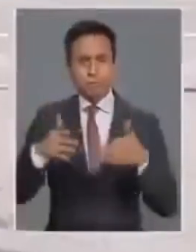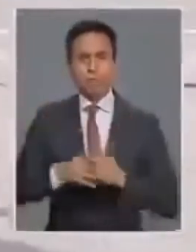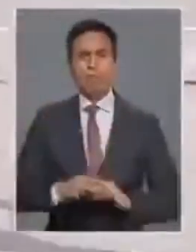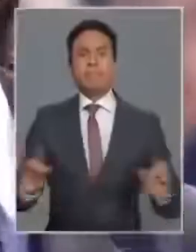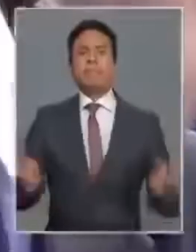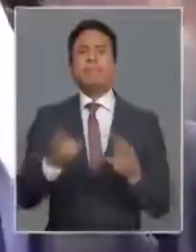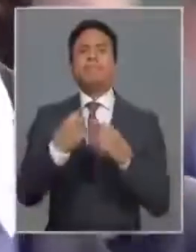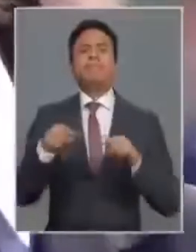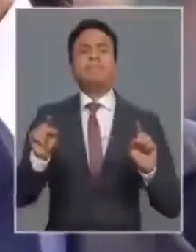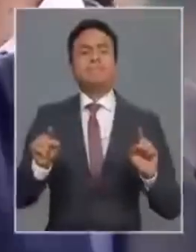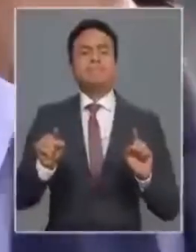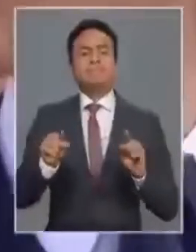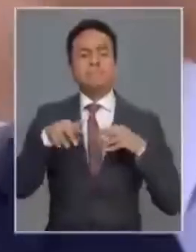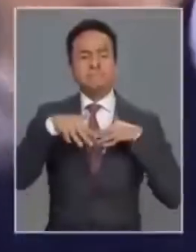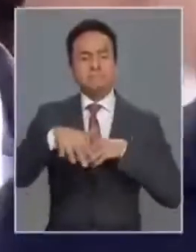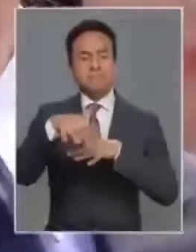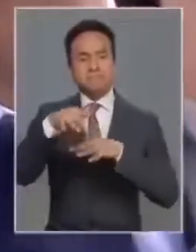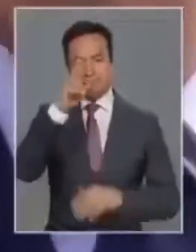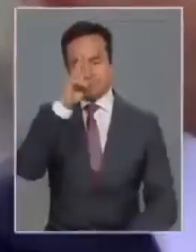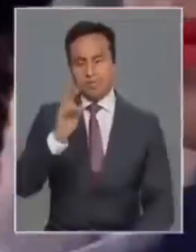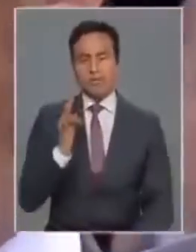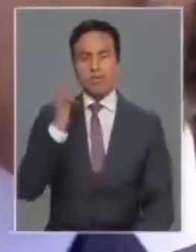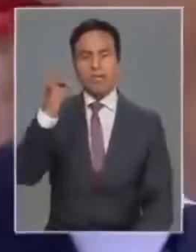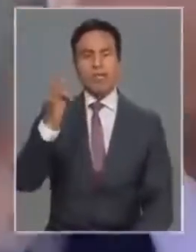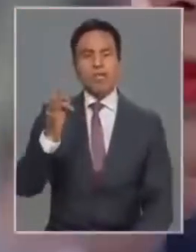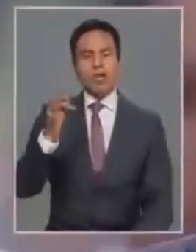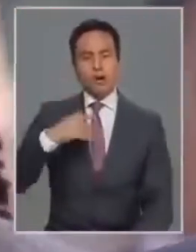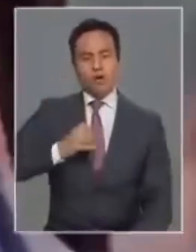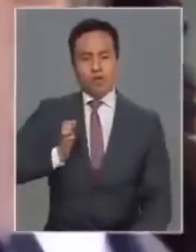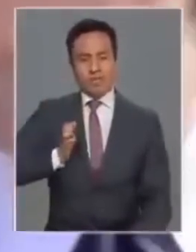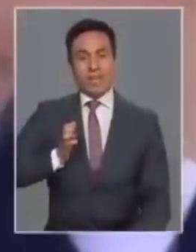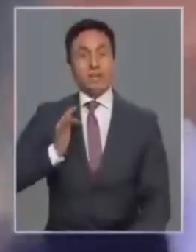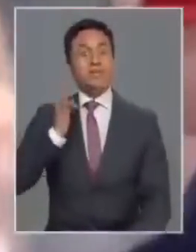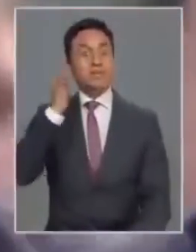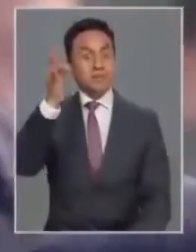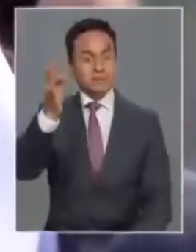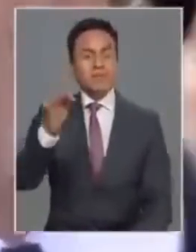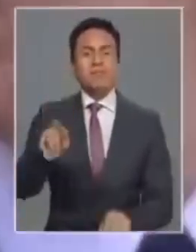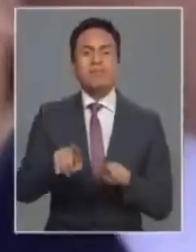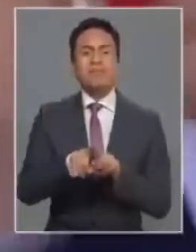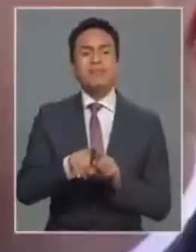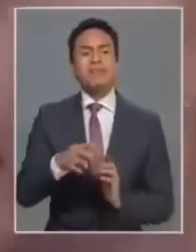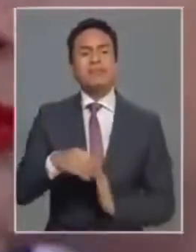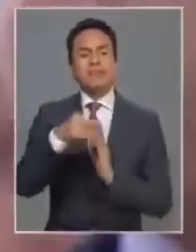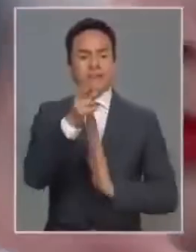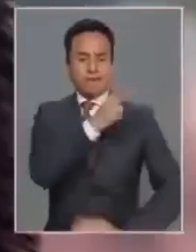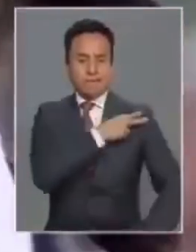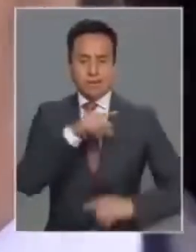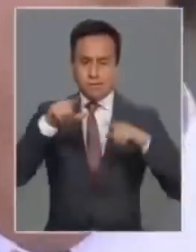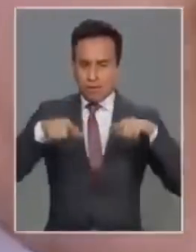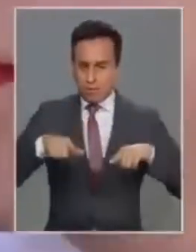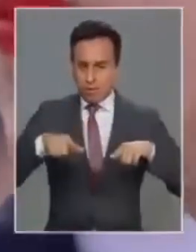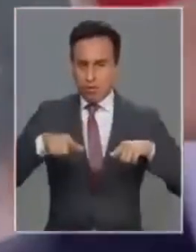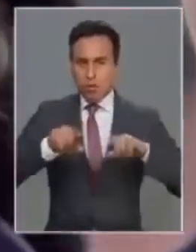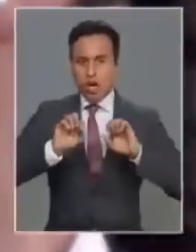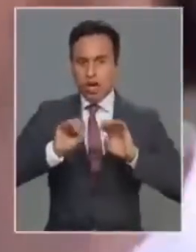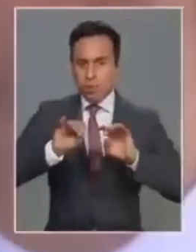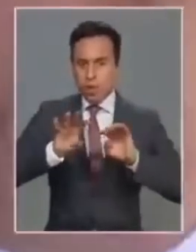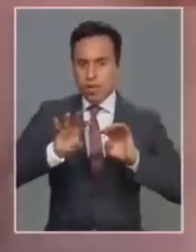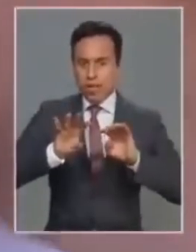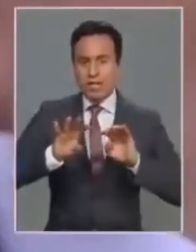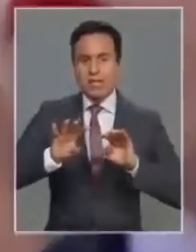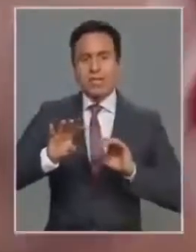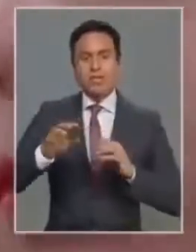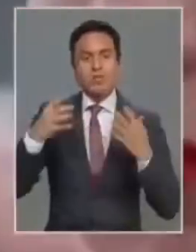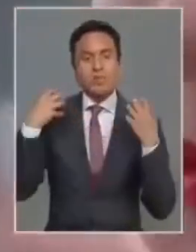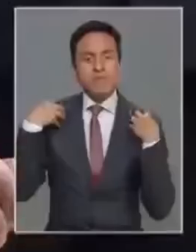¡Qué bien! Pasa frente a la tribuna de honor las futuras oficiales investigadoras, encabezada por la jefa del Departamento de Instrucción Escuela,